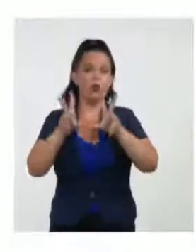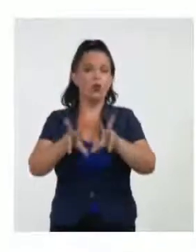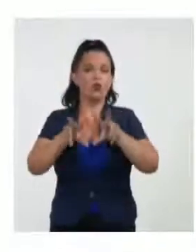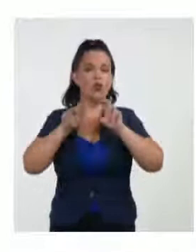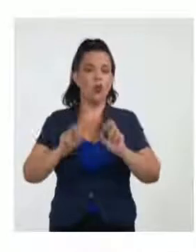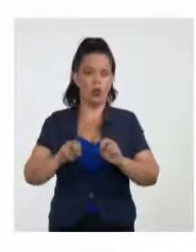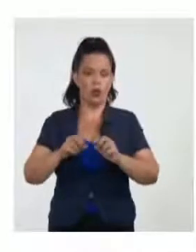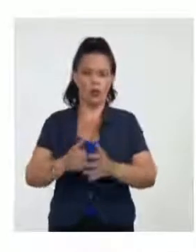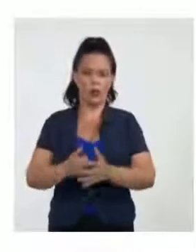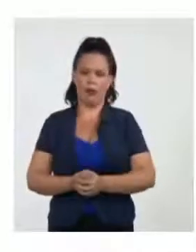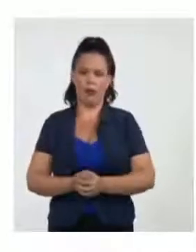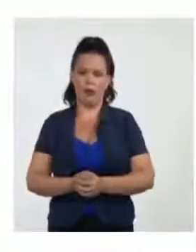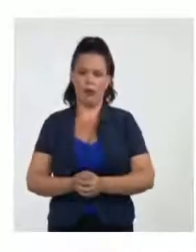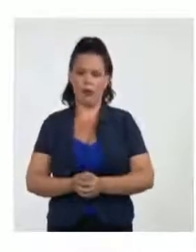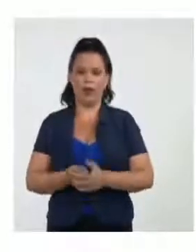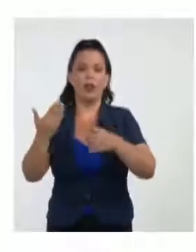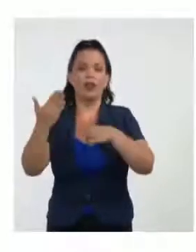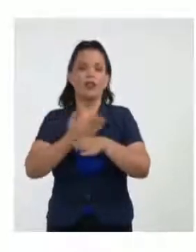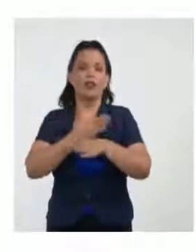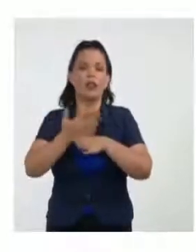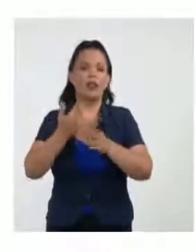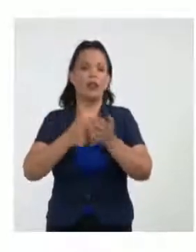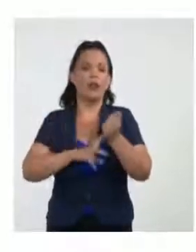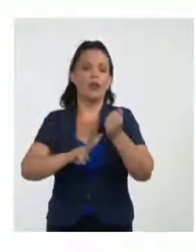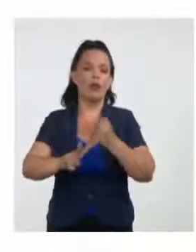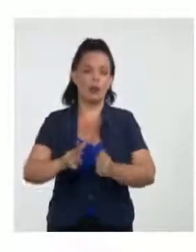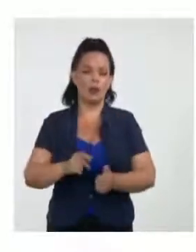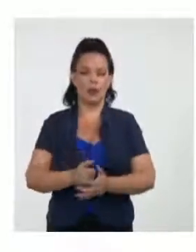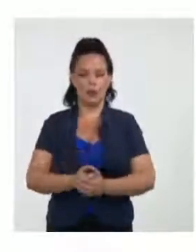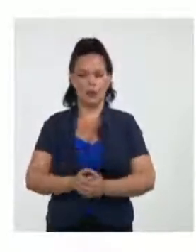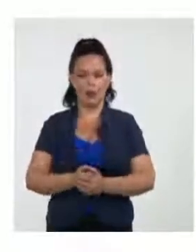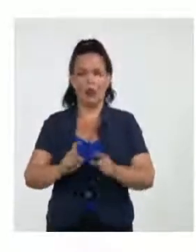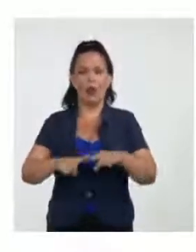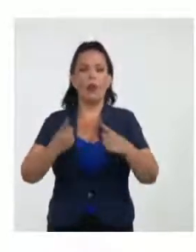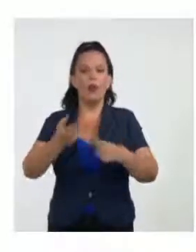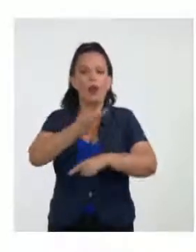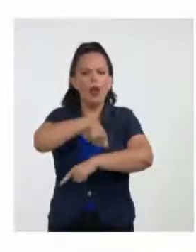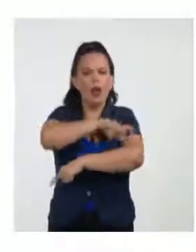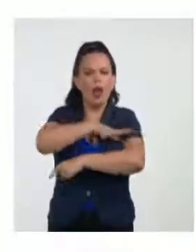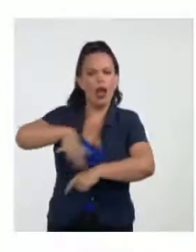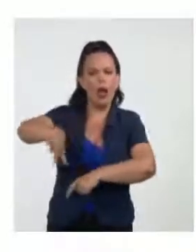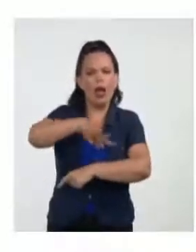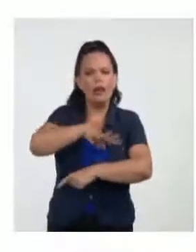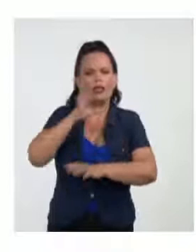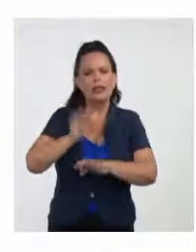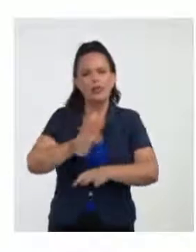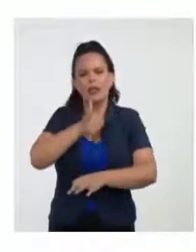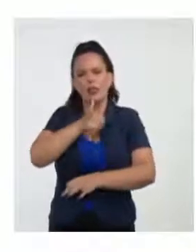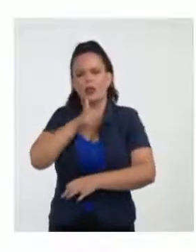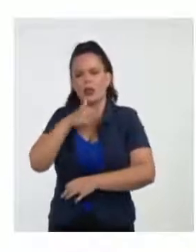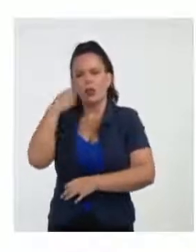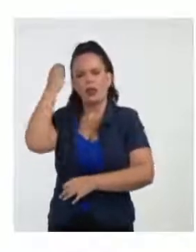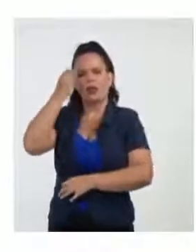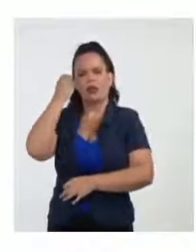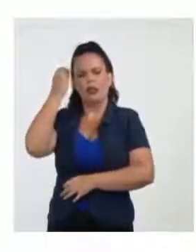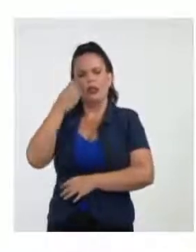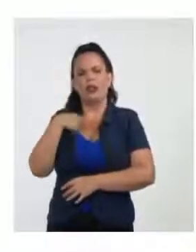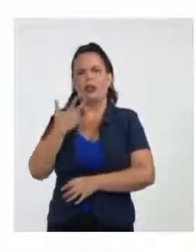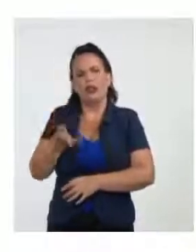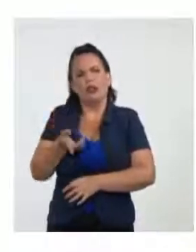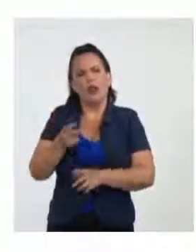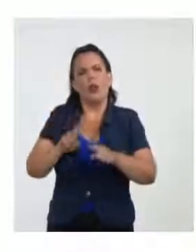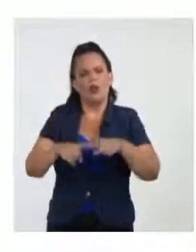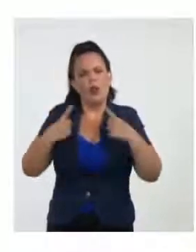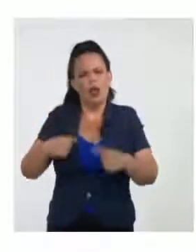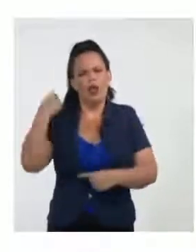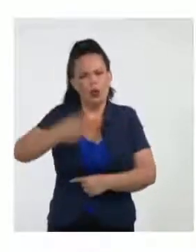circulación en diferentes provincias, porque además la población se pregunta, bueno, ¿y cómo es que cada día incrementamos un número